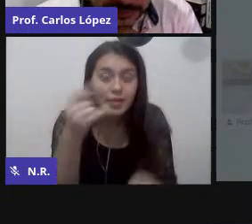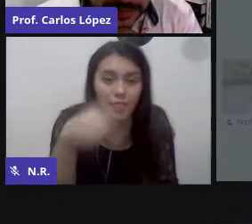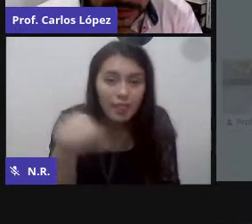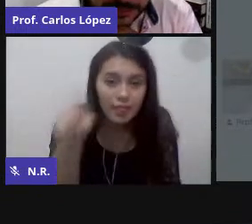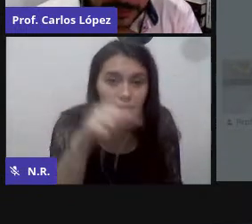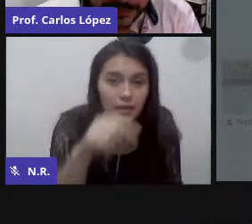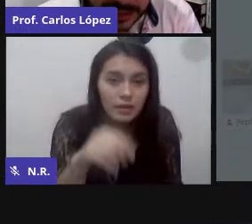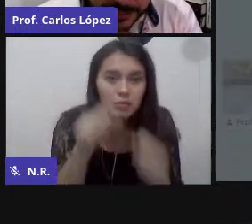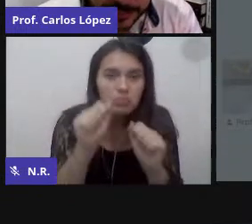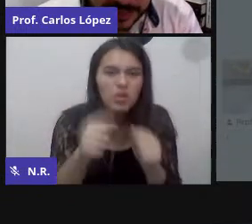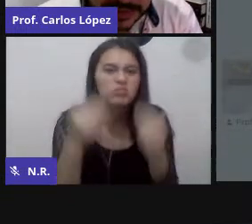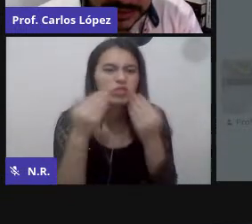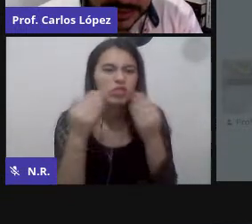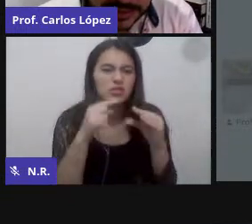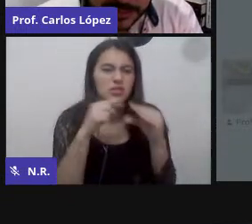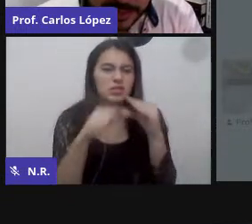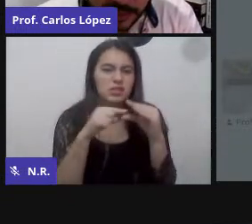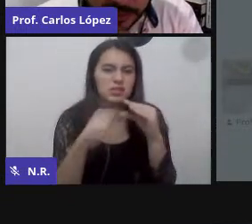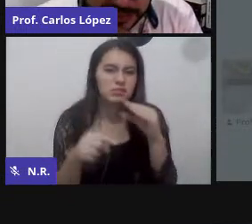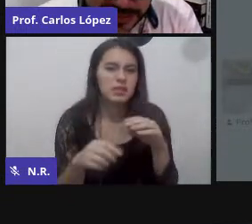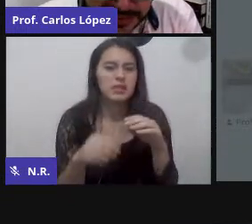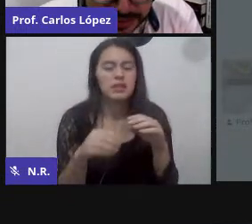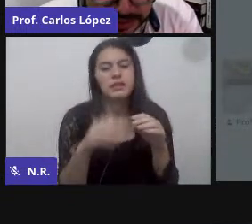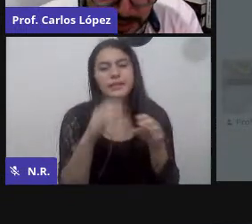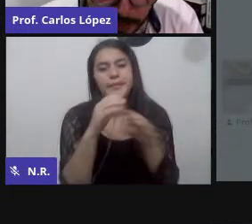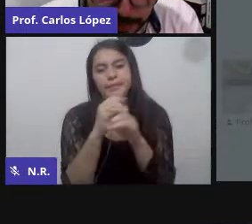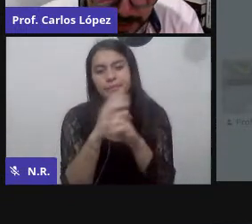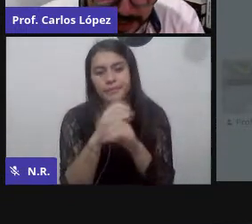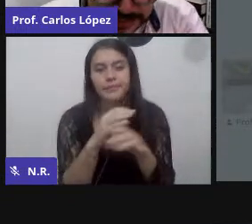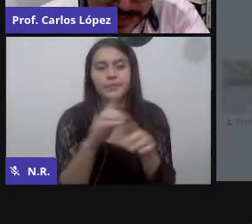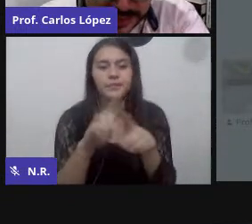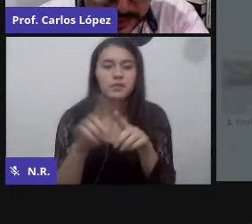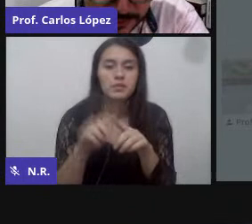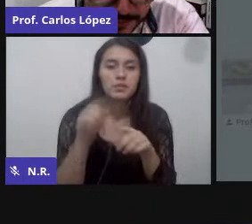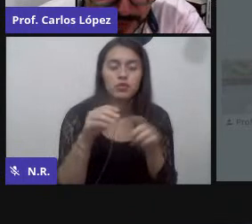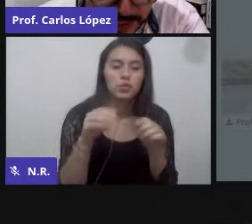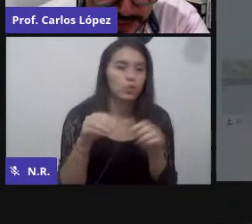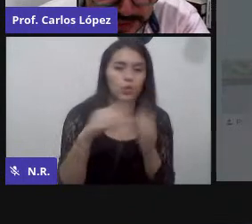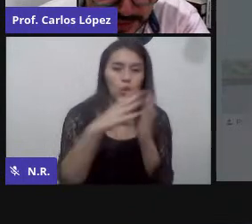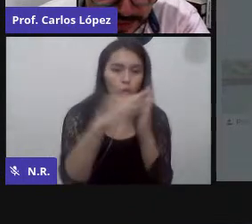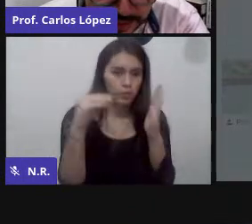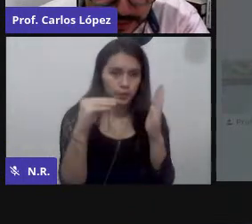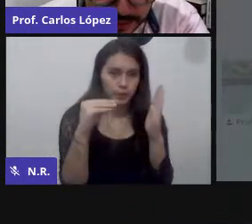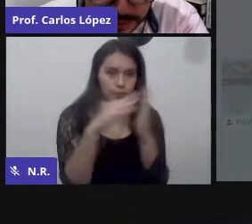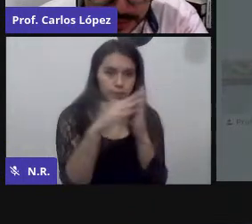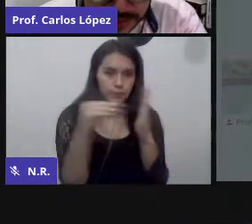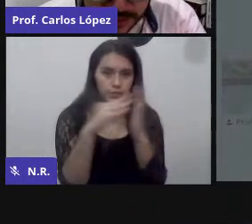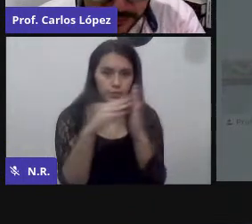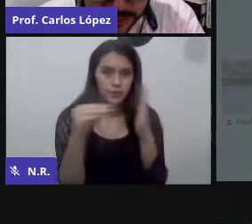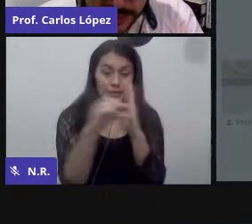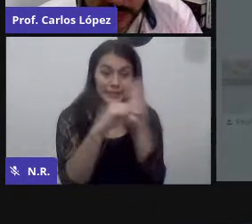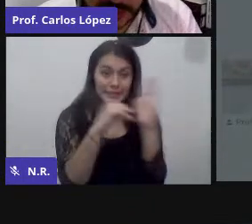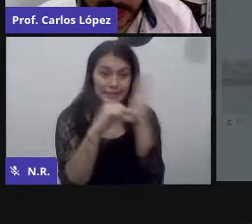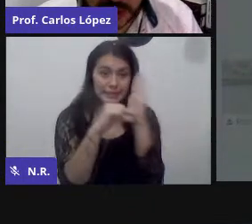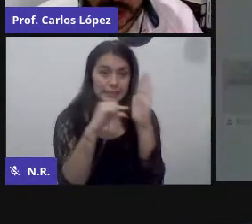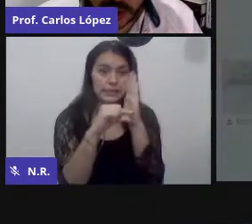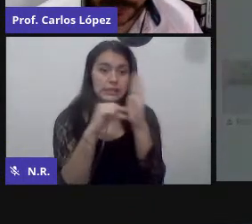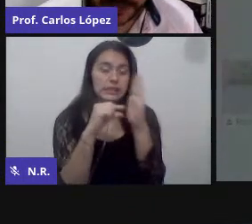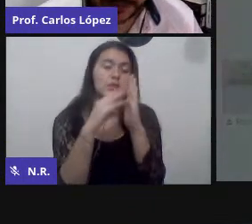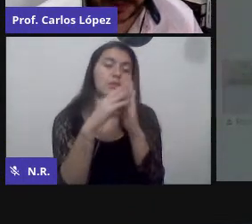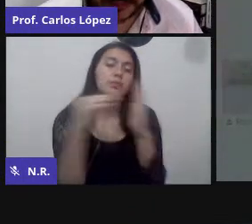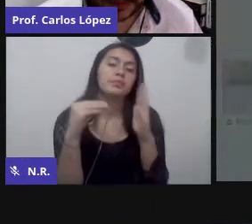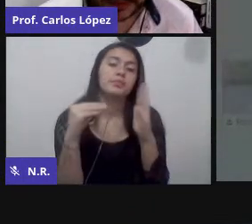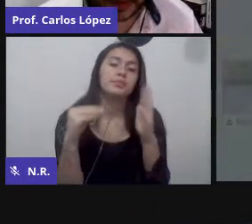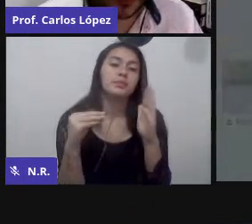invitar por Gmail, por email, por Messenger. Pero lo que me interesa aquí es copiar este link. ¿Sí? Miren.